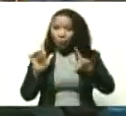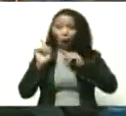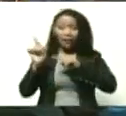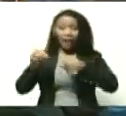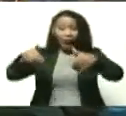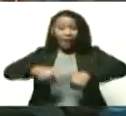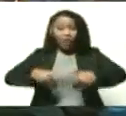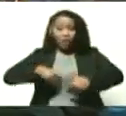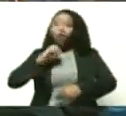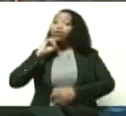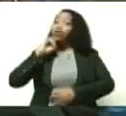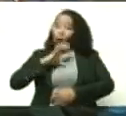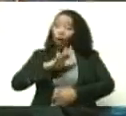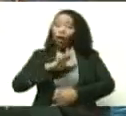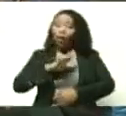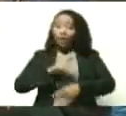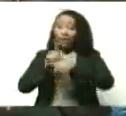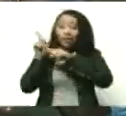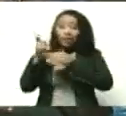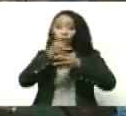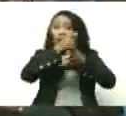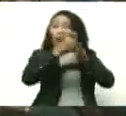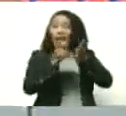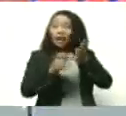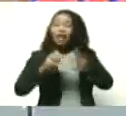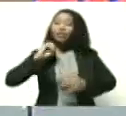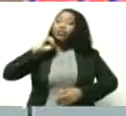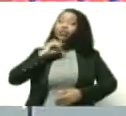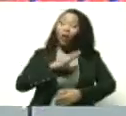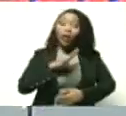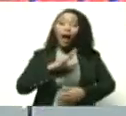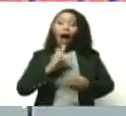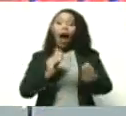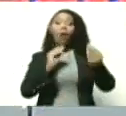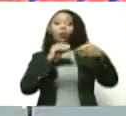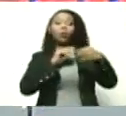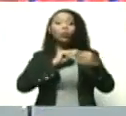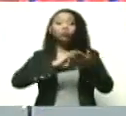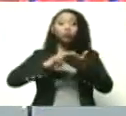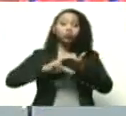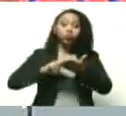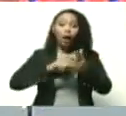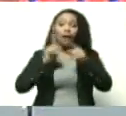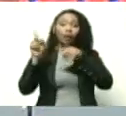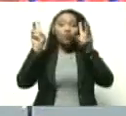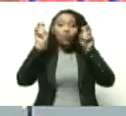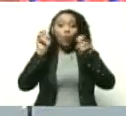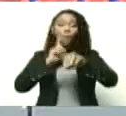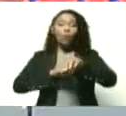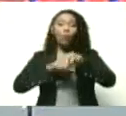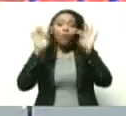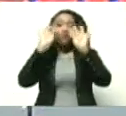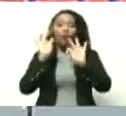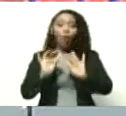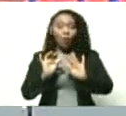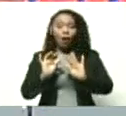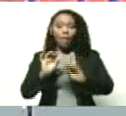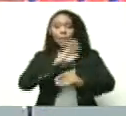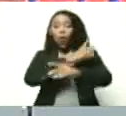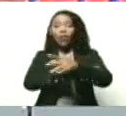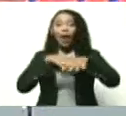esfuerzo histórico y es una línea histórica que dialoga con este nuevo momento del poder del